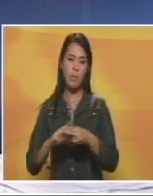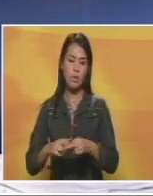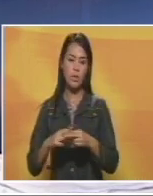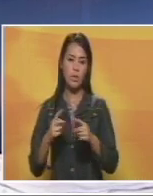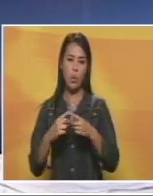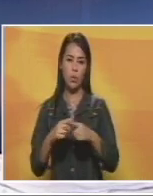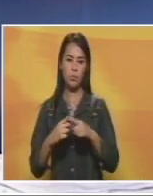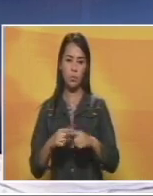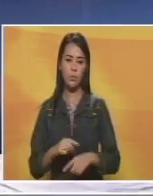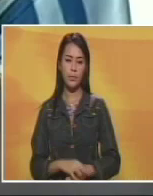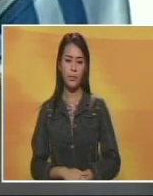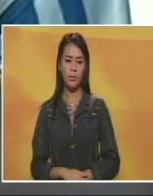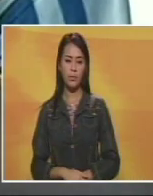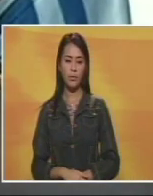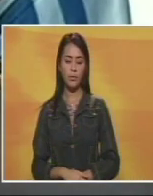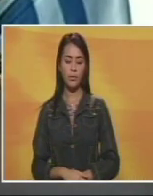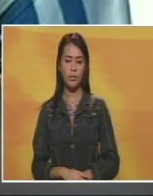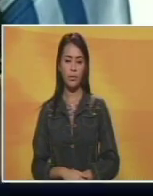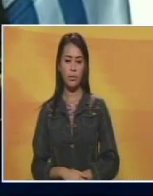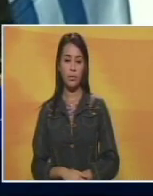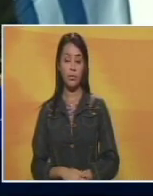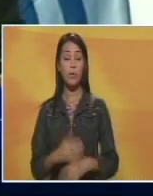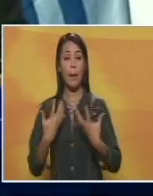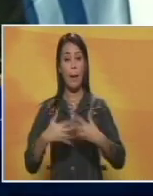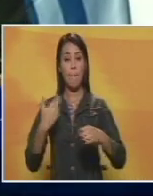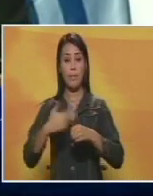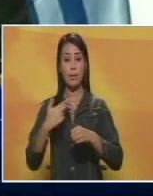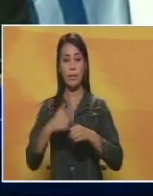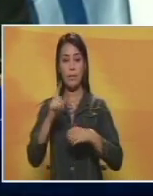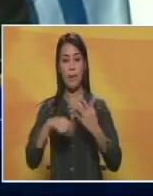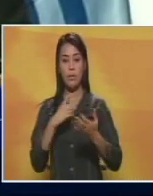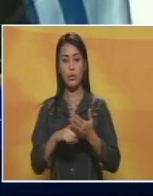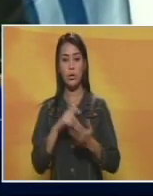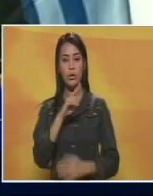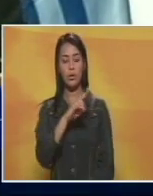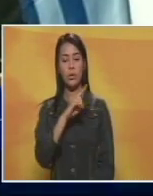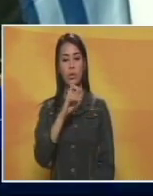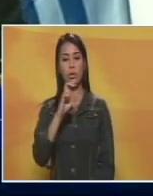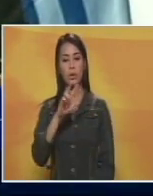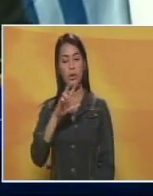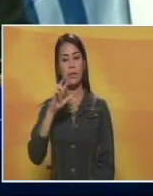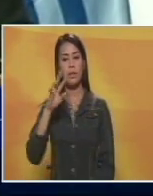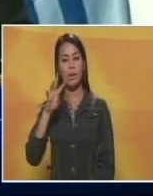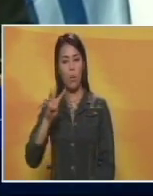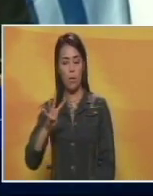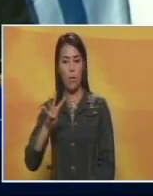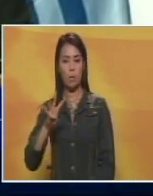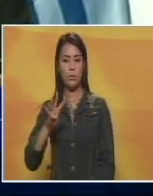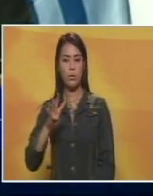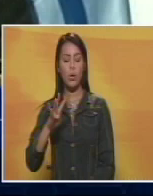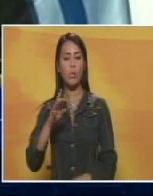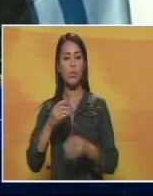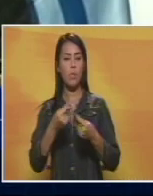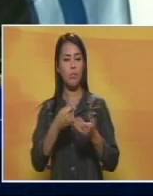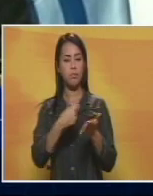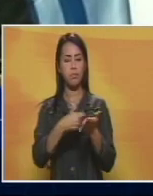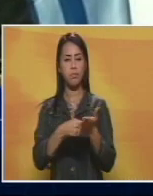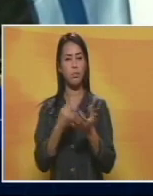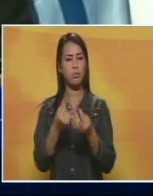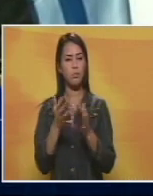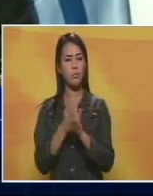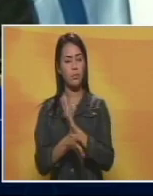combustible. Escuchemos. PDVSA finalmente pagó un total de 234 cisternas por un